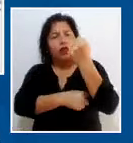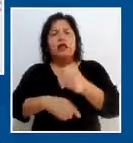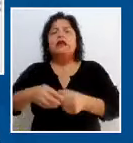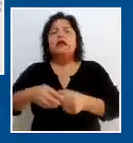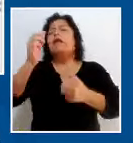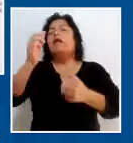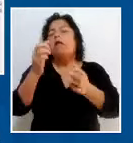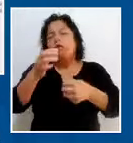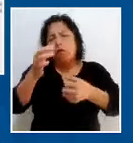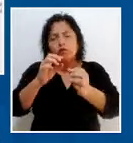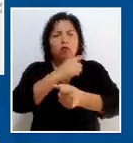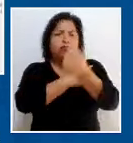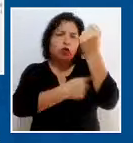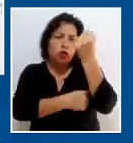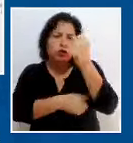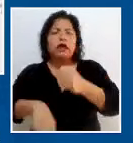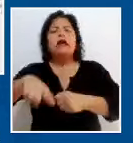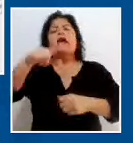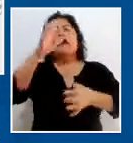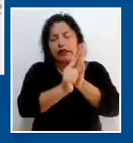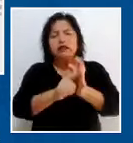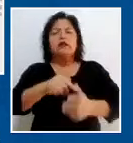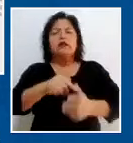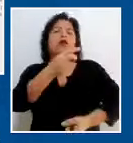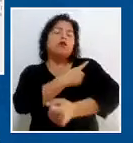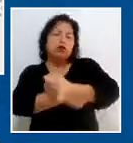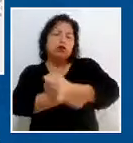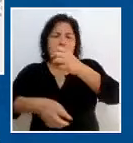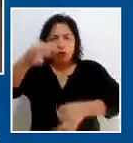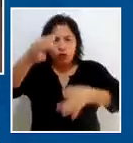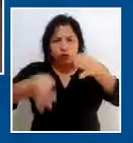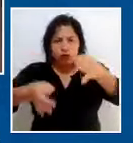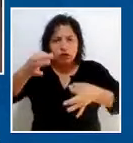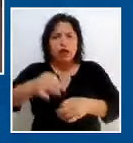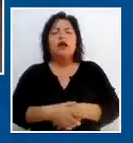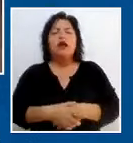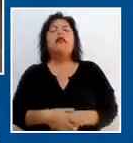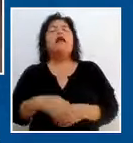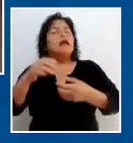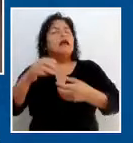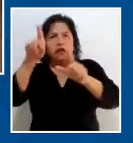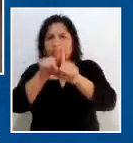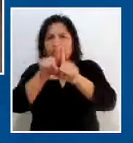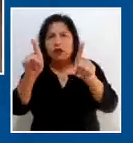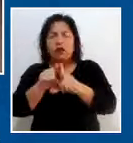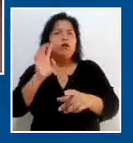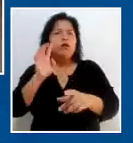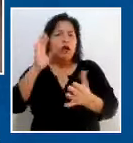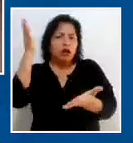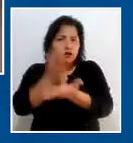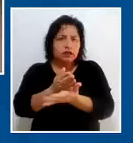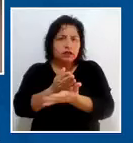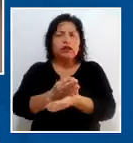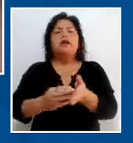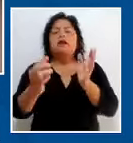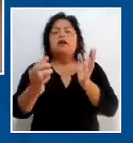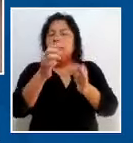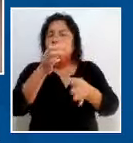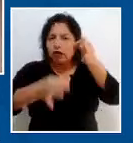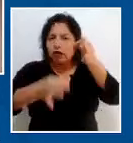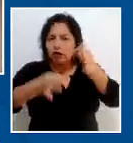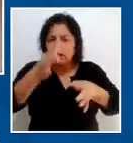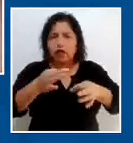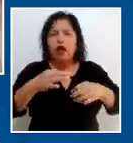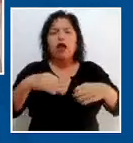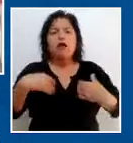poder ejecutivo, poder judicial, ¿no? Las sentencias dentro del poder judicial también pueden entrar dentro de esta categoría de